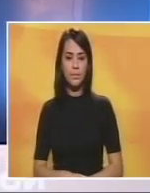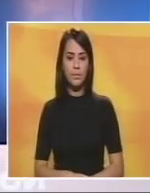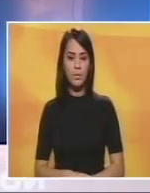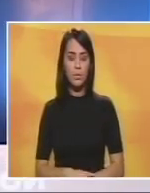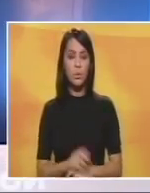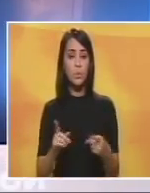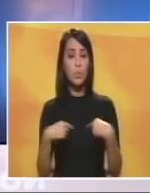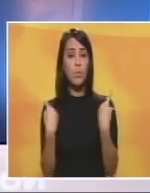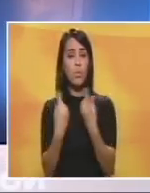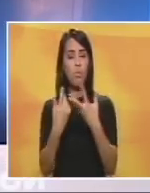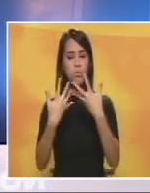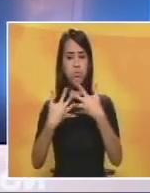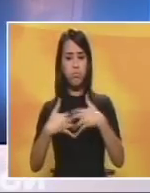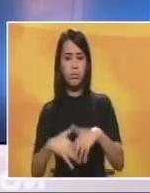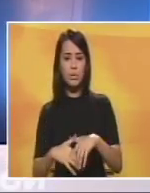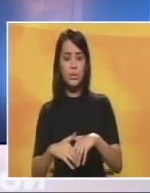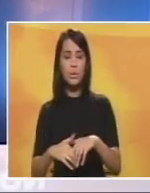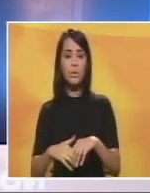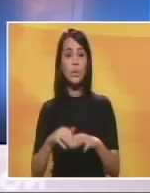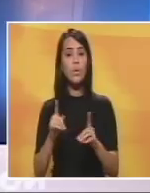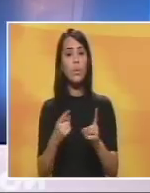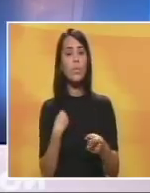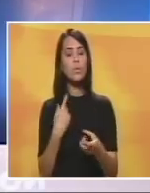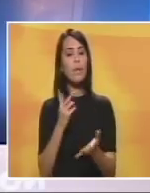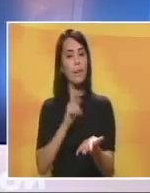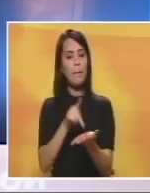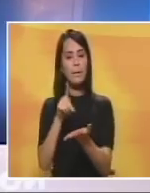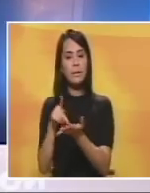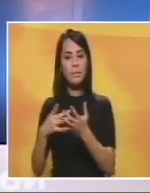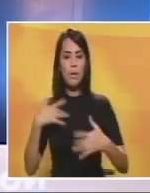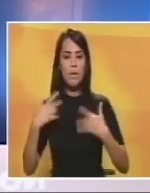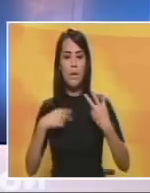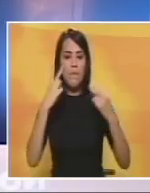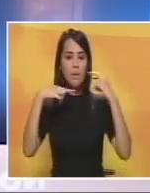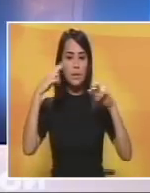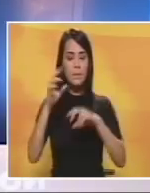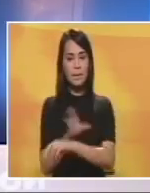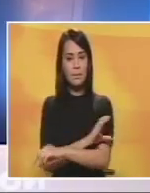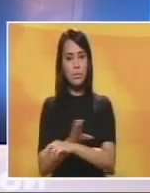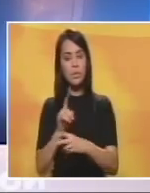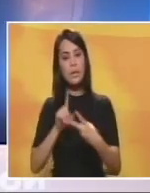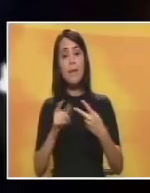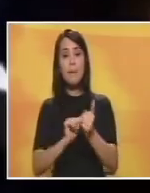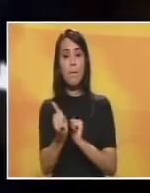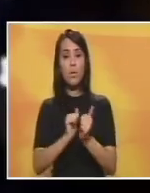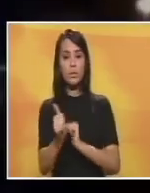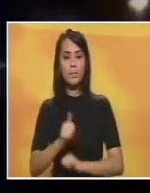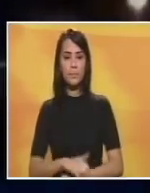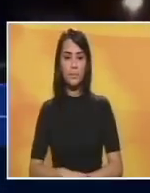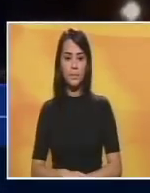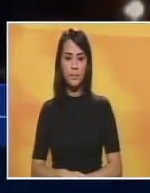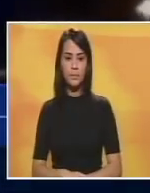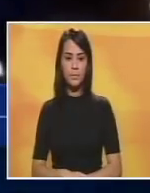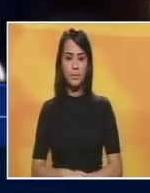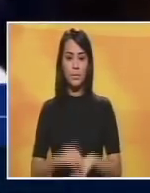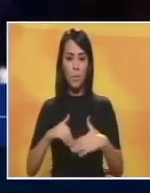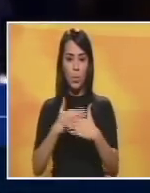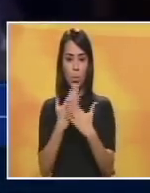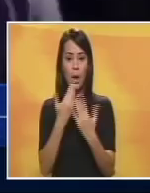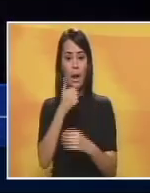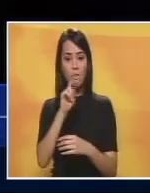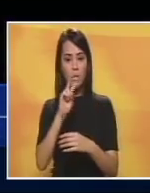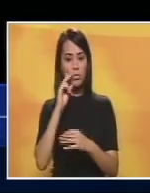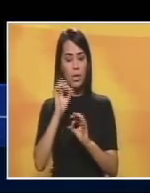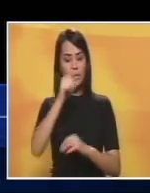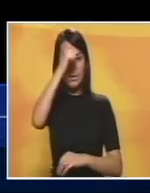el paseo marítimo de la ciudad de Vigo durante una de las actuaciones de un festival de música y deportes urbanos. La situación se registró cerca de la medianoche de este domingo